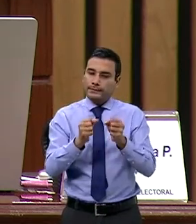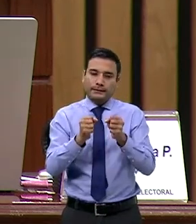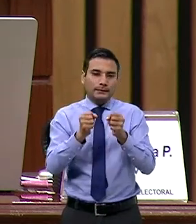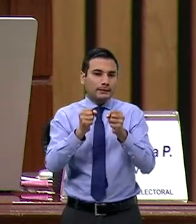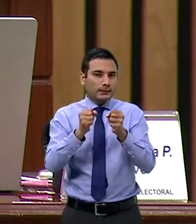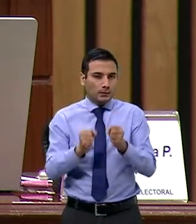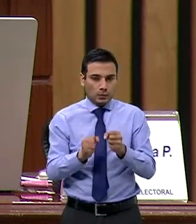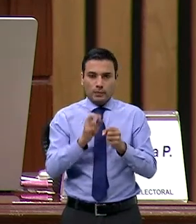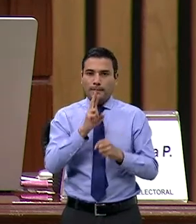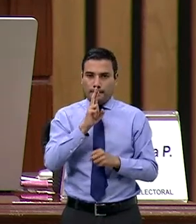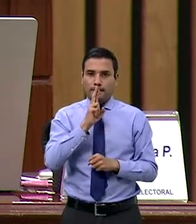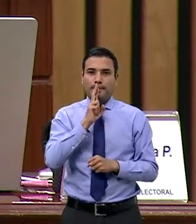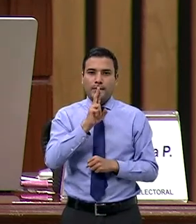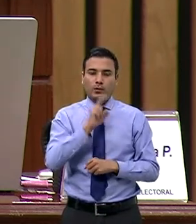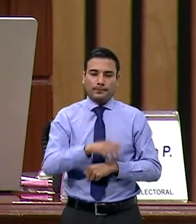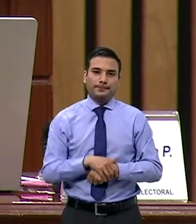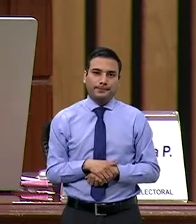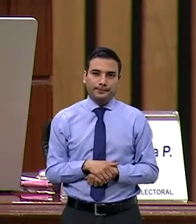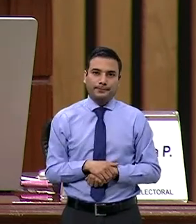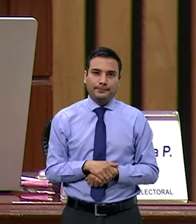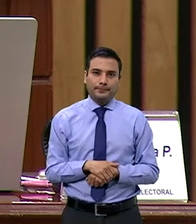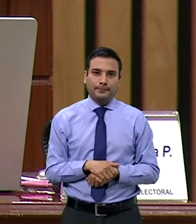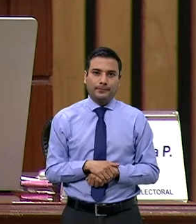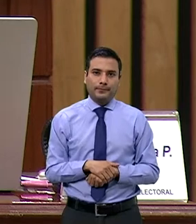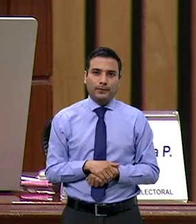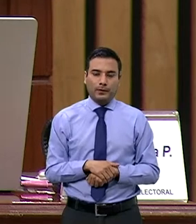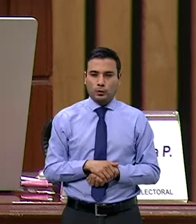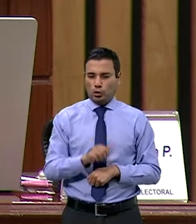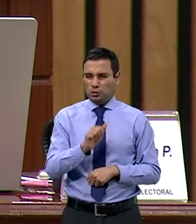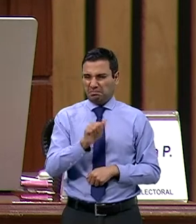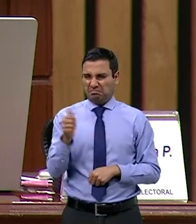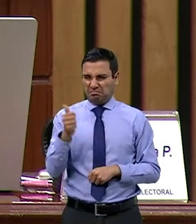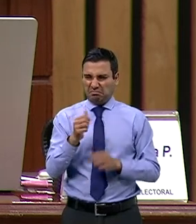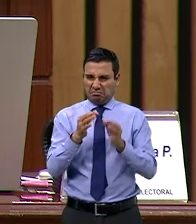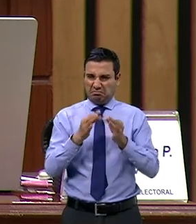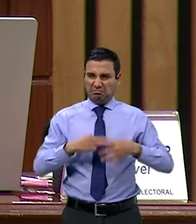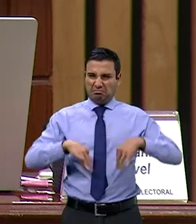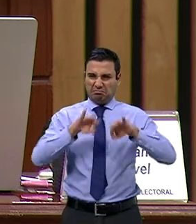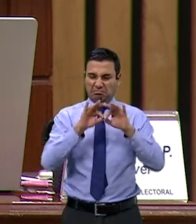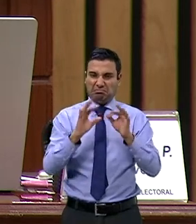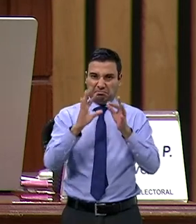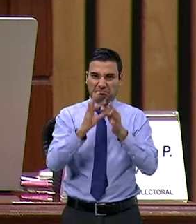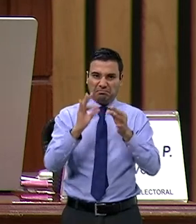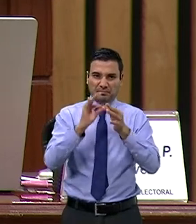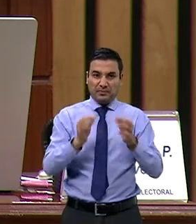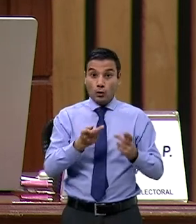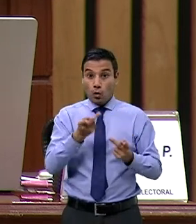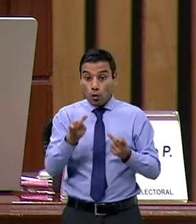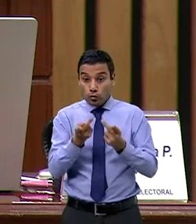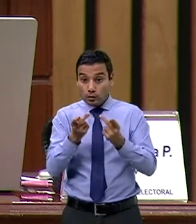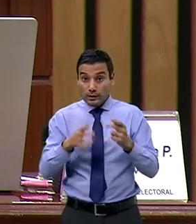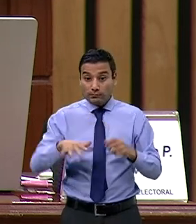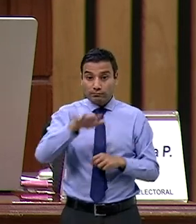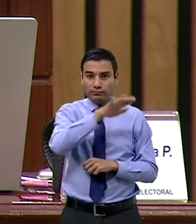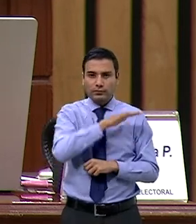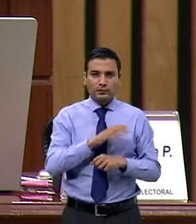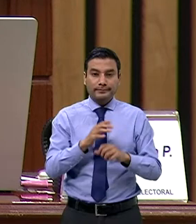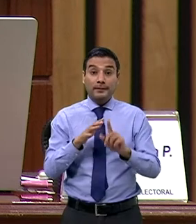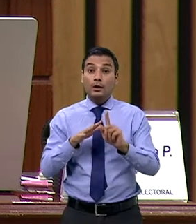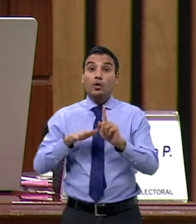vez una mayor relevancia otra cuestión que vale la pena destacar es que la consulta se ha realizado en un contexto